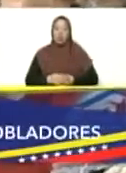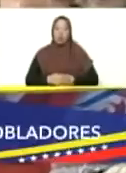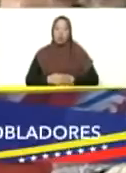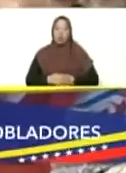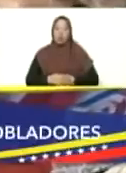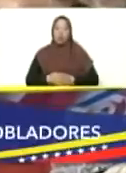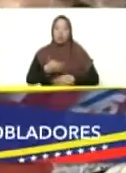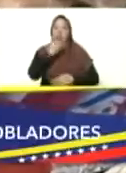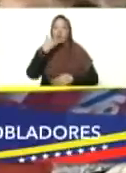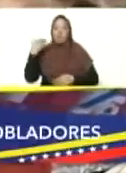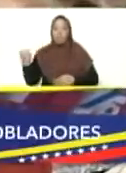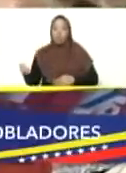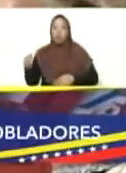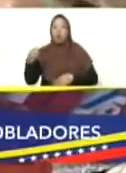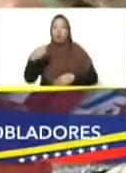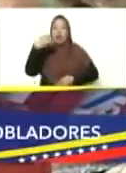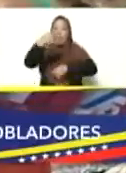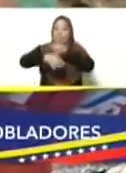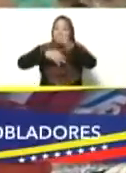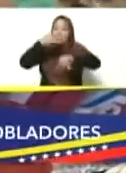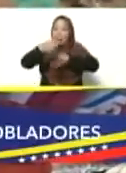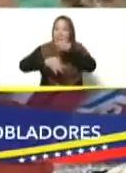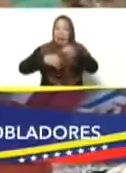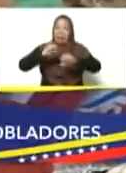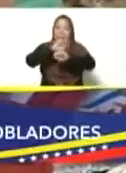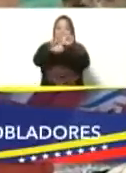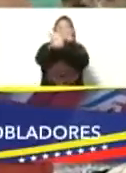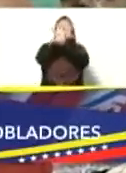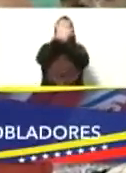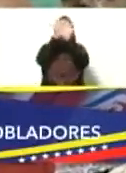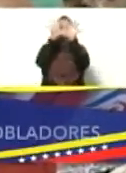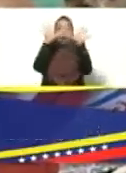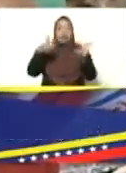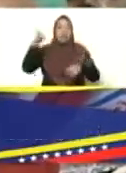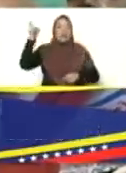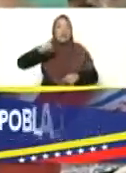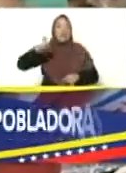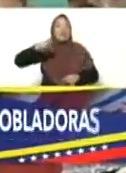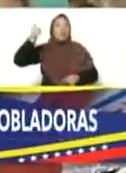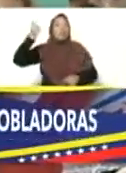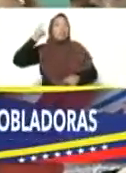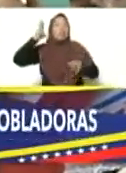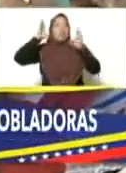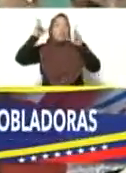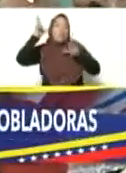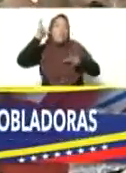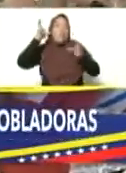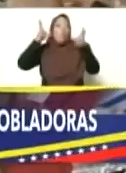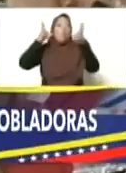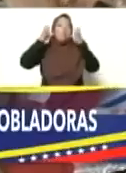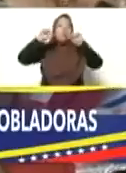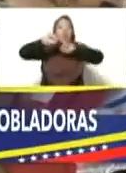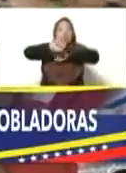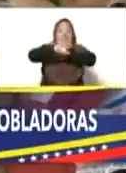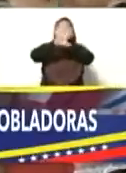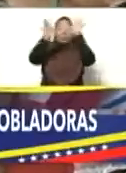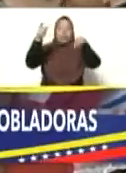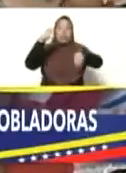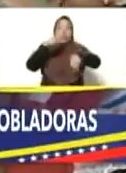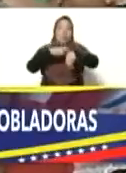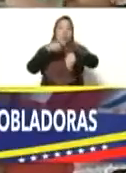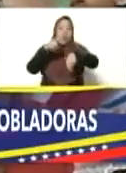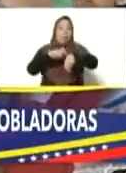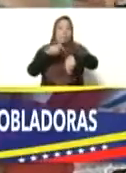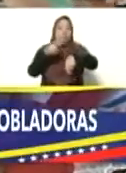de la mejor forma plantear lo que es necesario escuchar bien al pueblo porque vienen tiempos